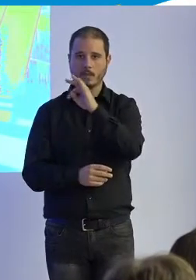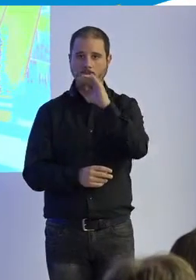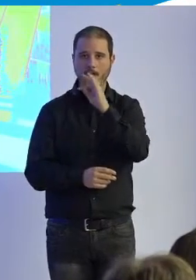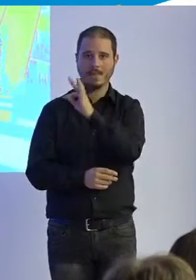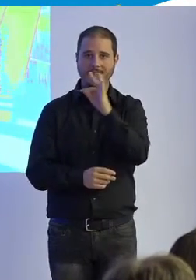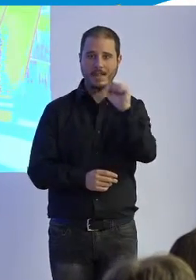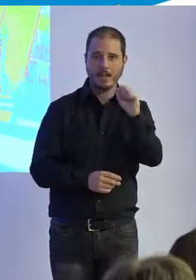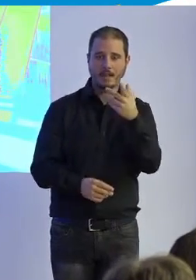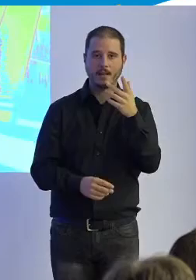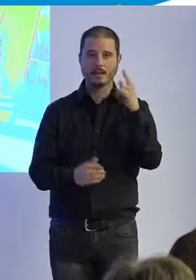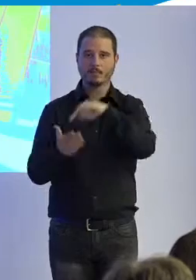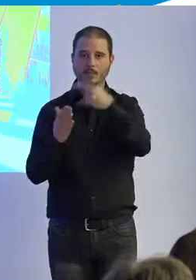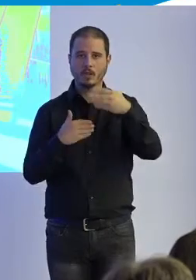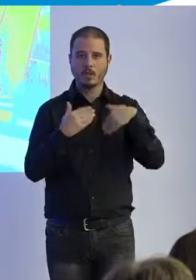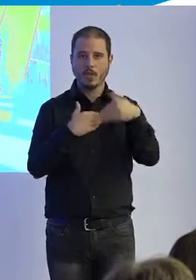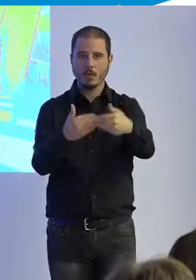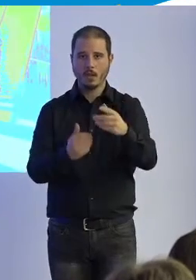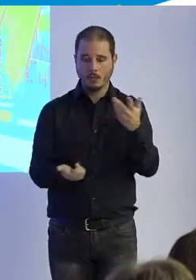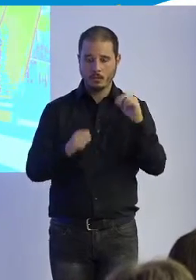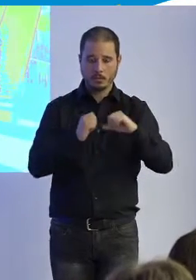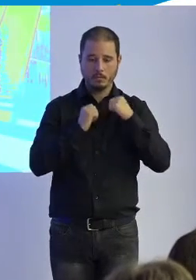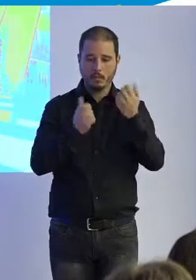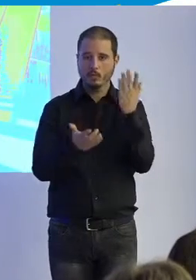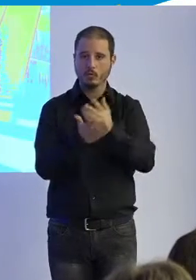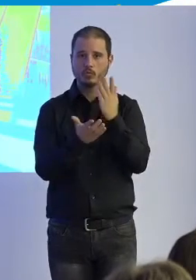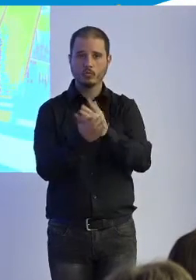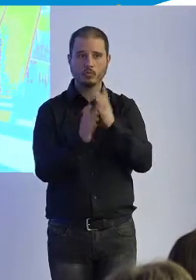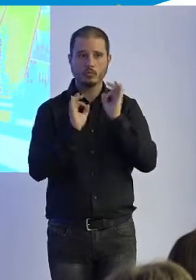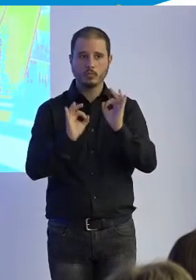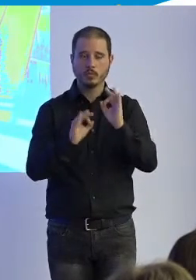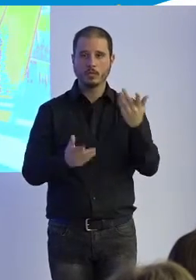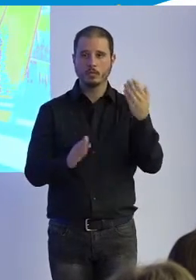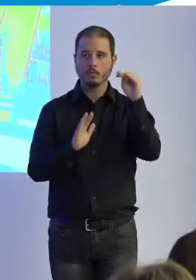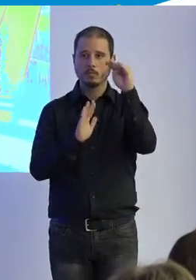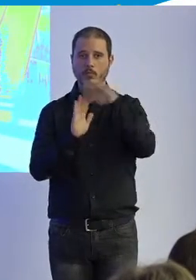que ha empezado, por ejemplo, a sacar ahora cursos específicos, por ejemplo, de programación en Unity.